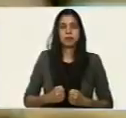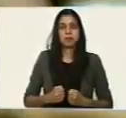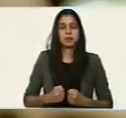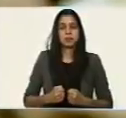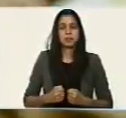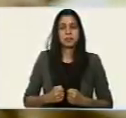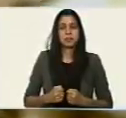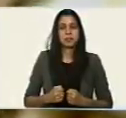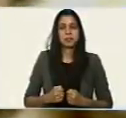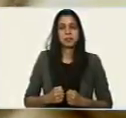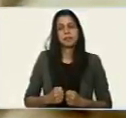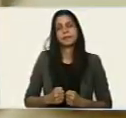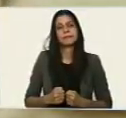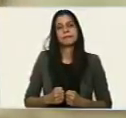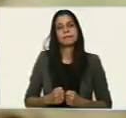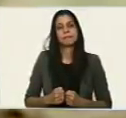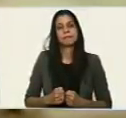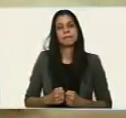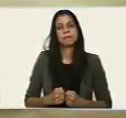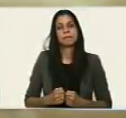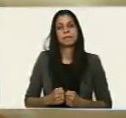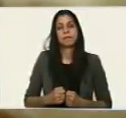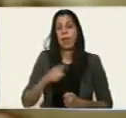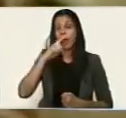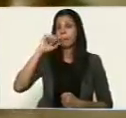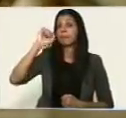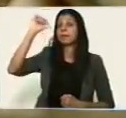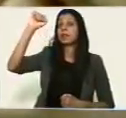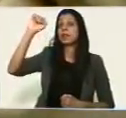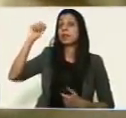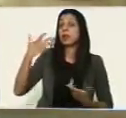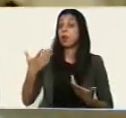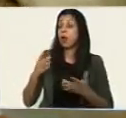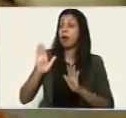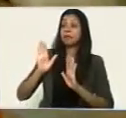comenzó a decir: si te metes con Nicolás, te metes con el pueblo.